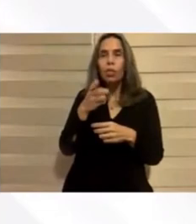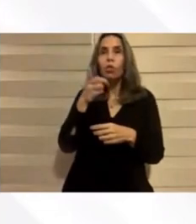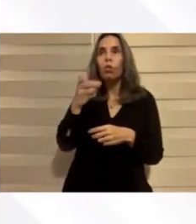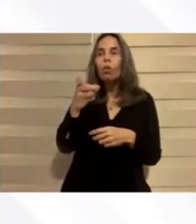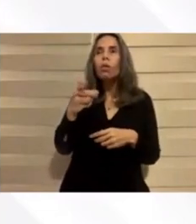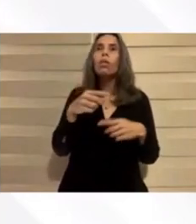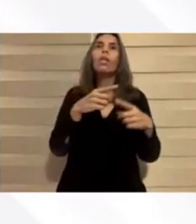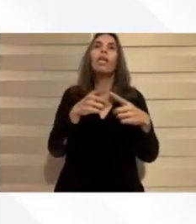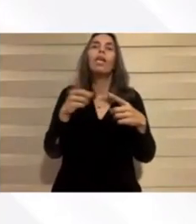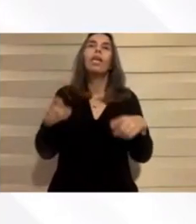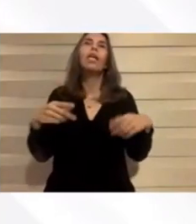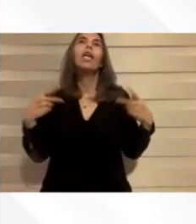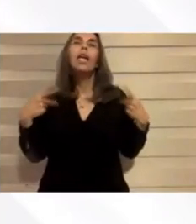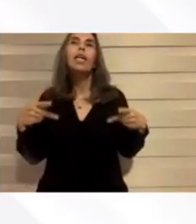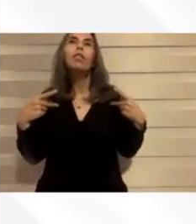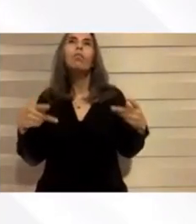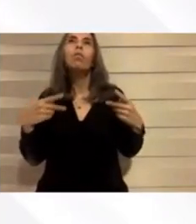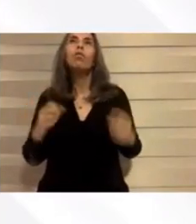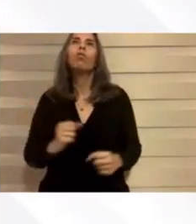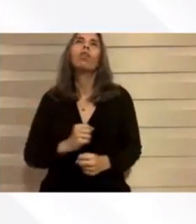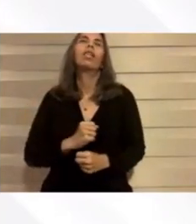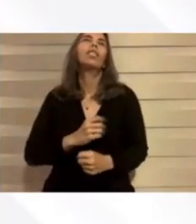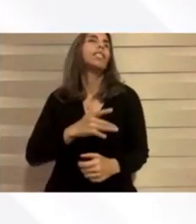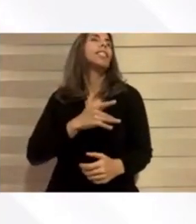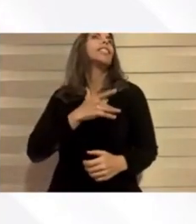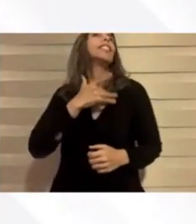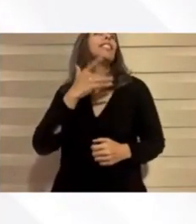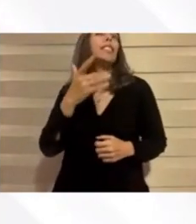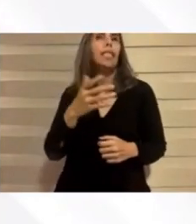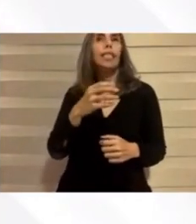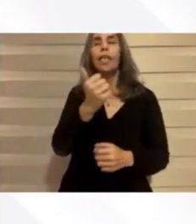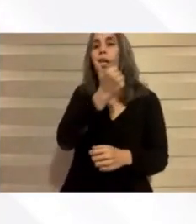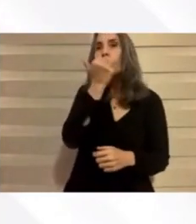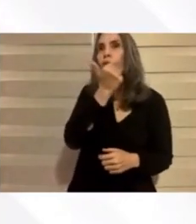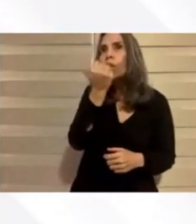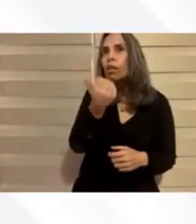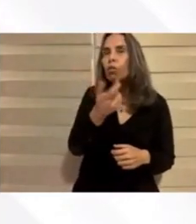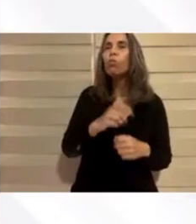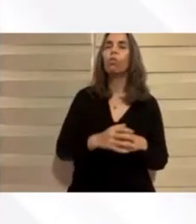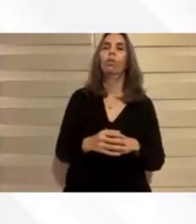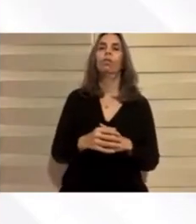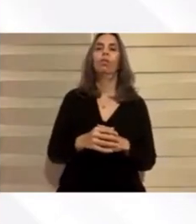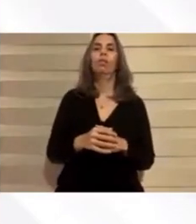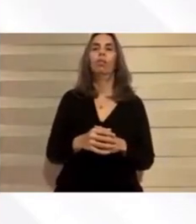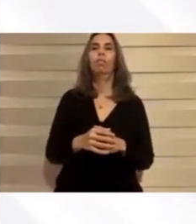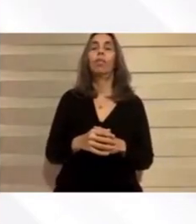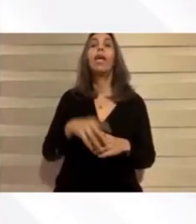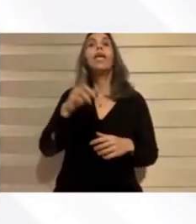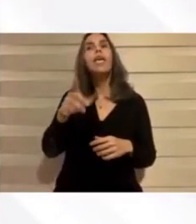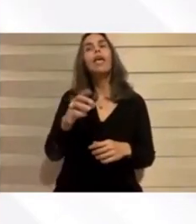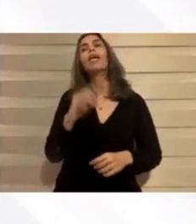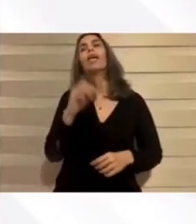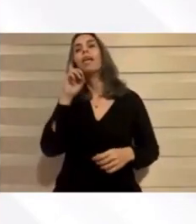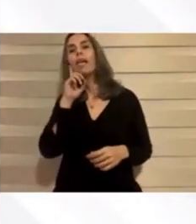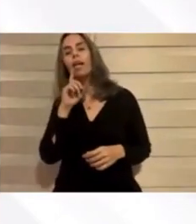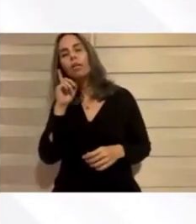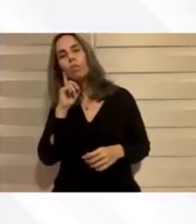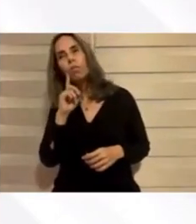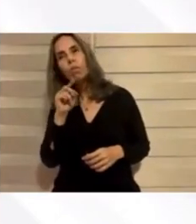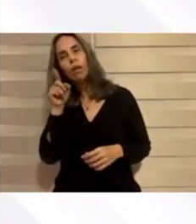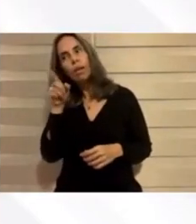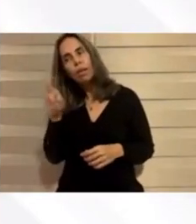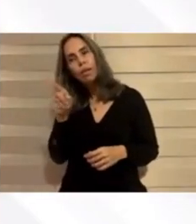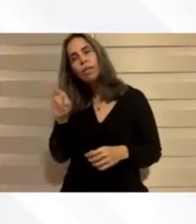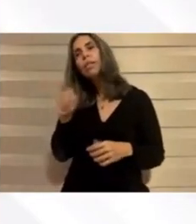profesionalmente a chicos y chicas. Y en el caso de las muchachas, vemos